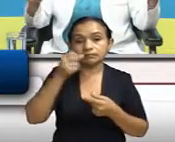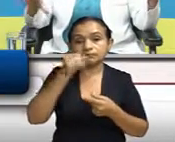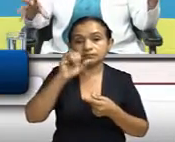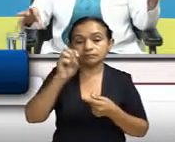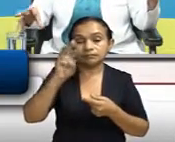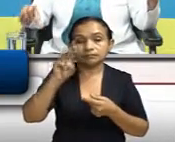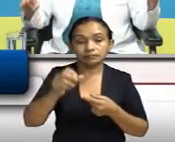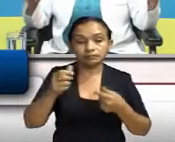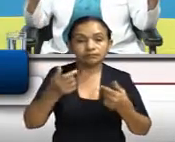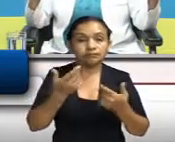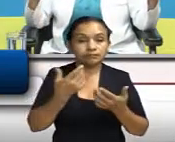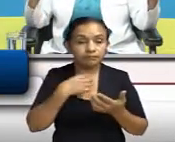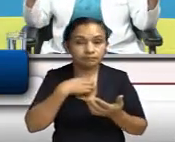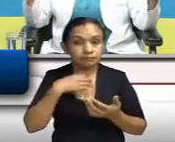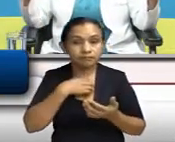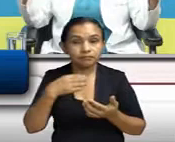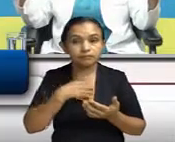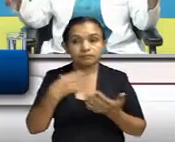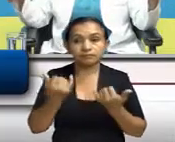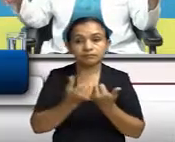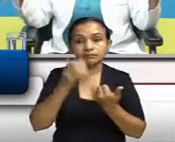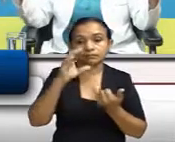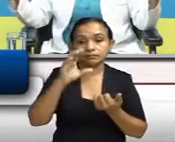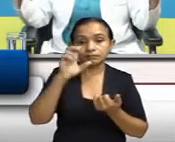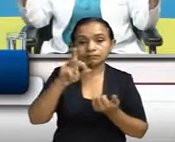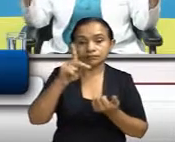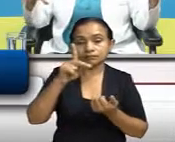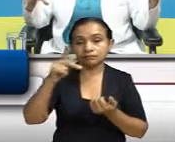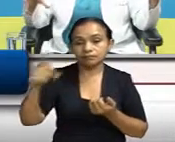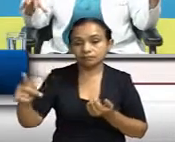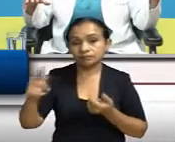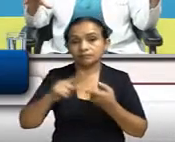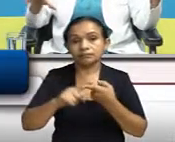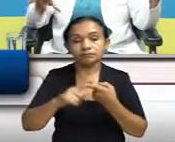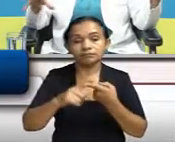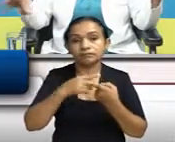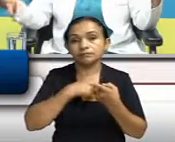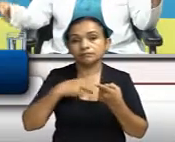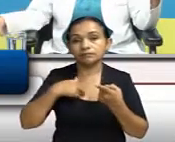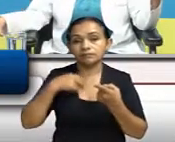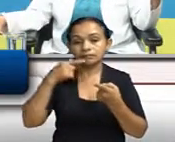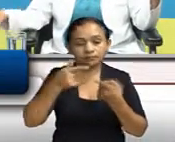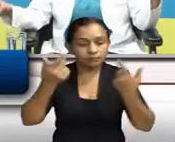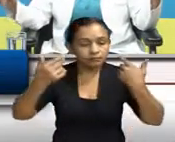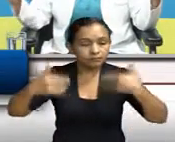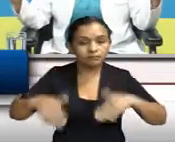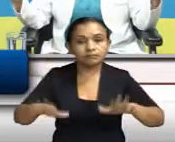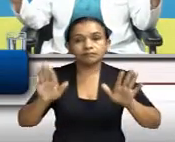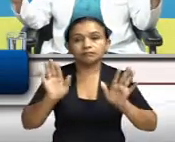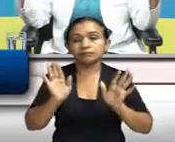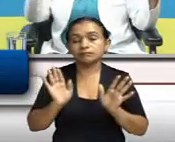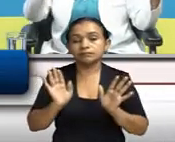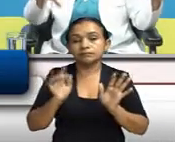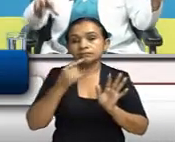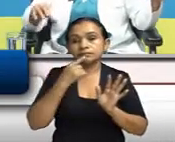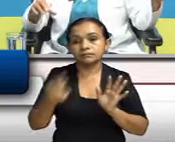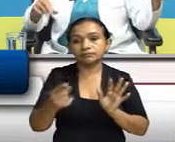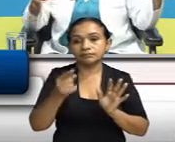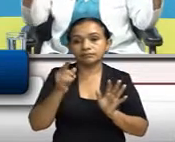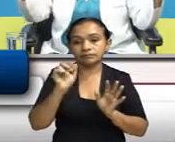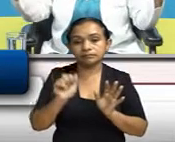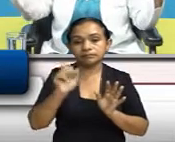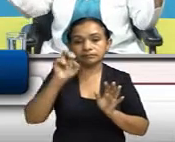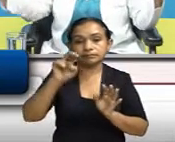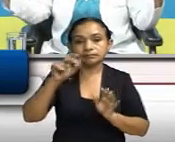llamamos troponina y la CPK total y CPK-MB. Si eso está normal, entonces decimos que es una angina,